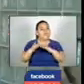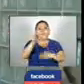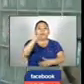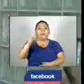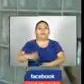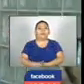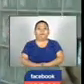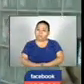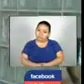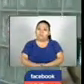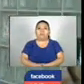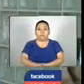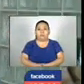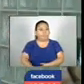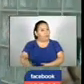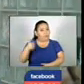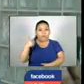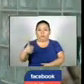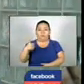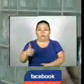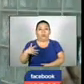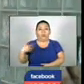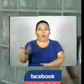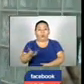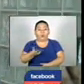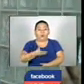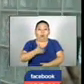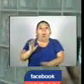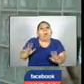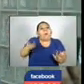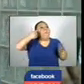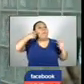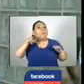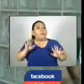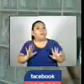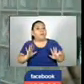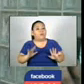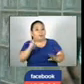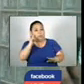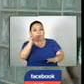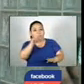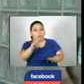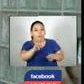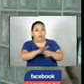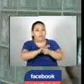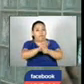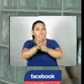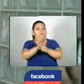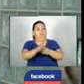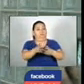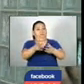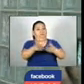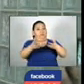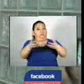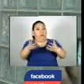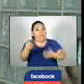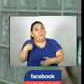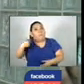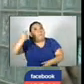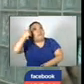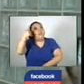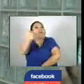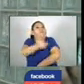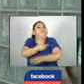importante. Está muy, muy bien. Entonces estamos jugando con fuego porque vemos de que los casos empiezan a subir, la gente vacunada cree que